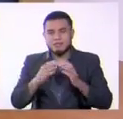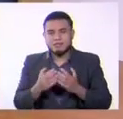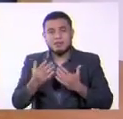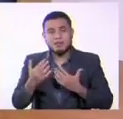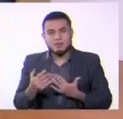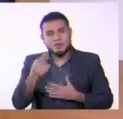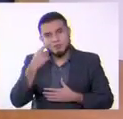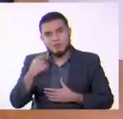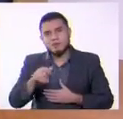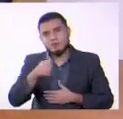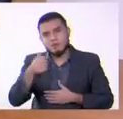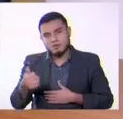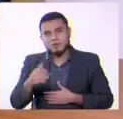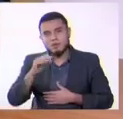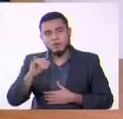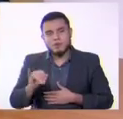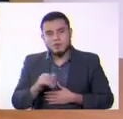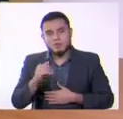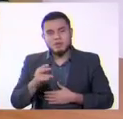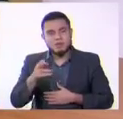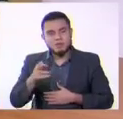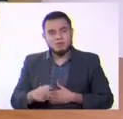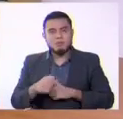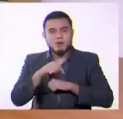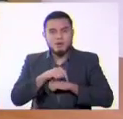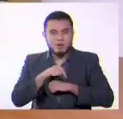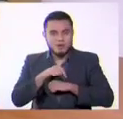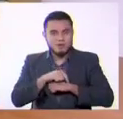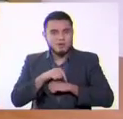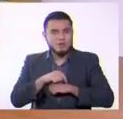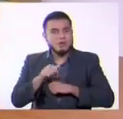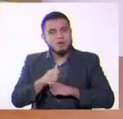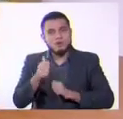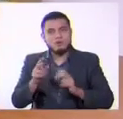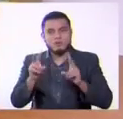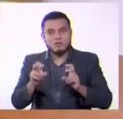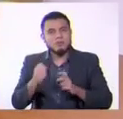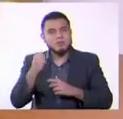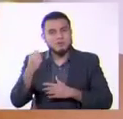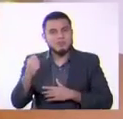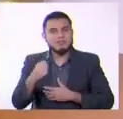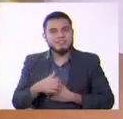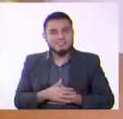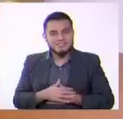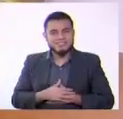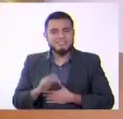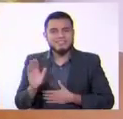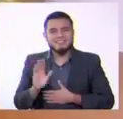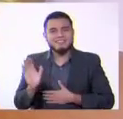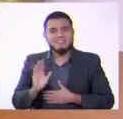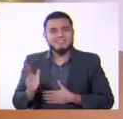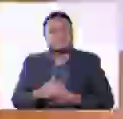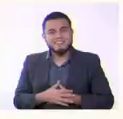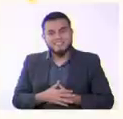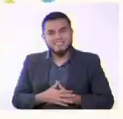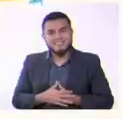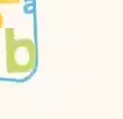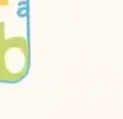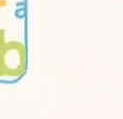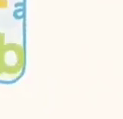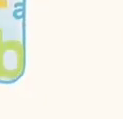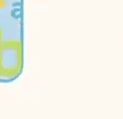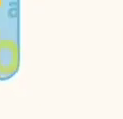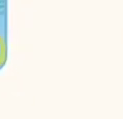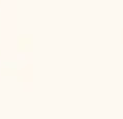Esperamos verlos el próximo jueves a la misma hora y con otra temática distinta. Nos vemos a la próxima.